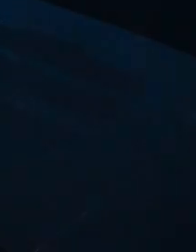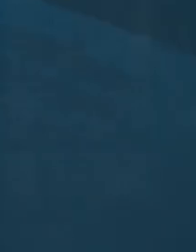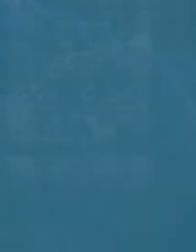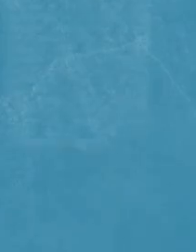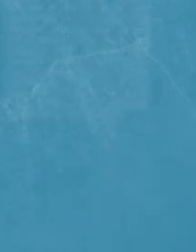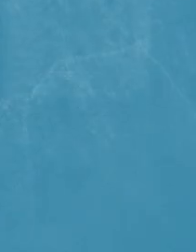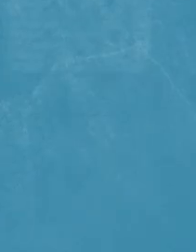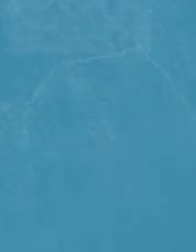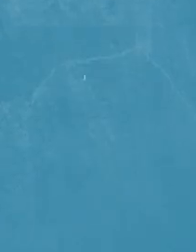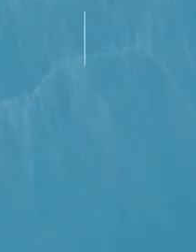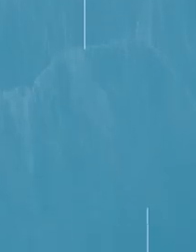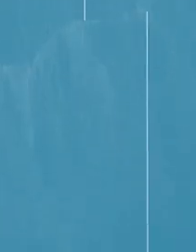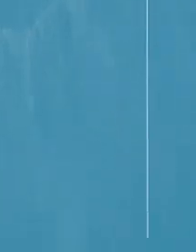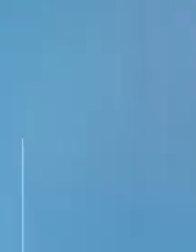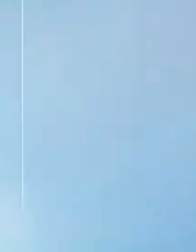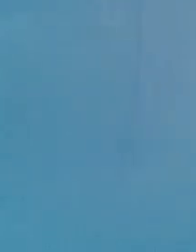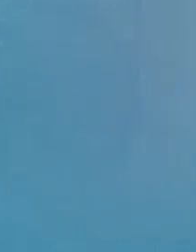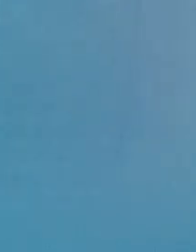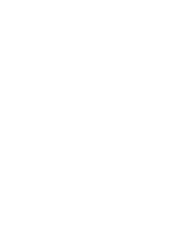todos ah